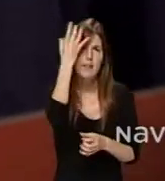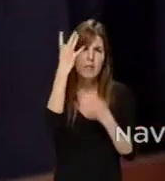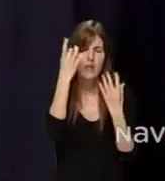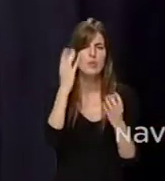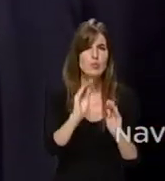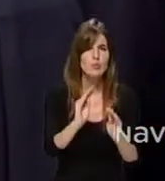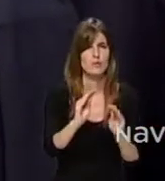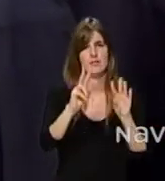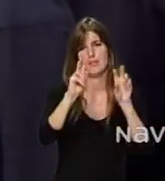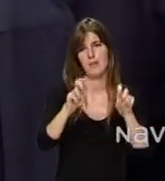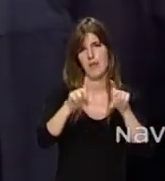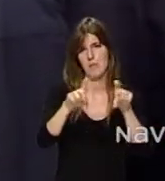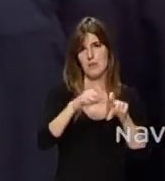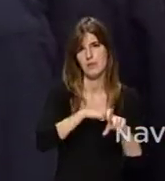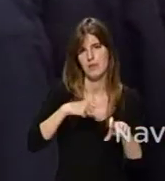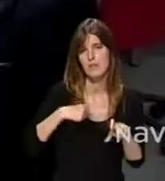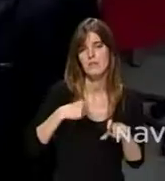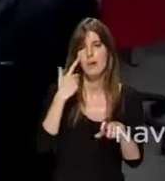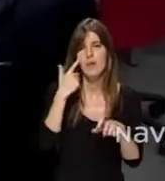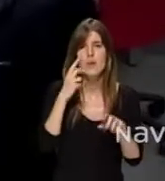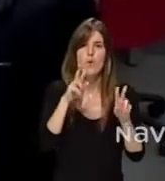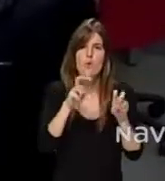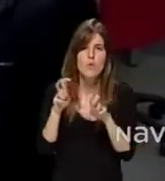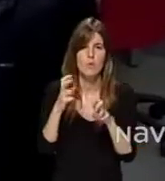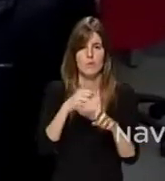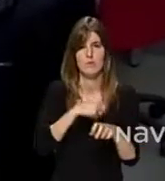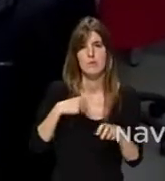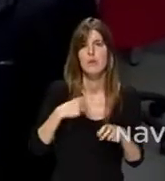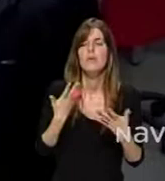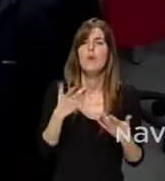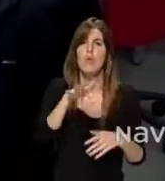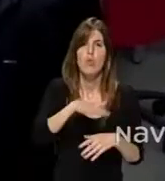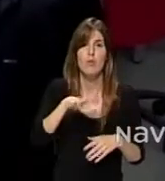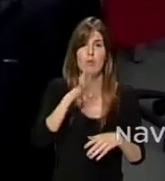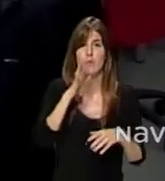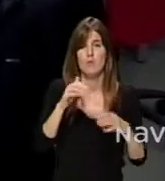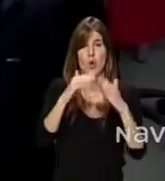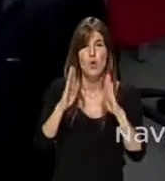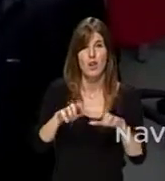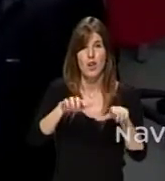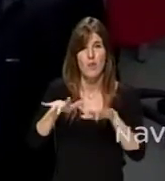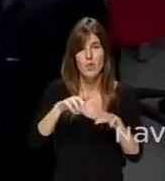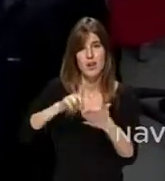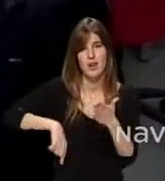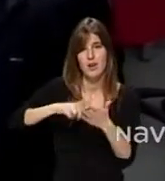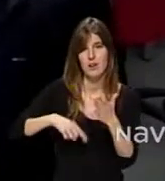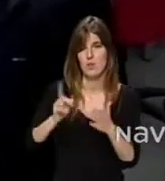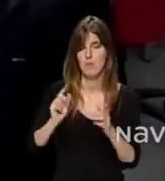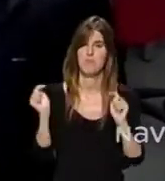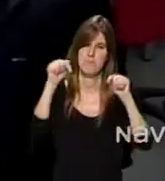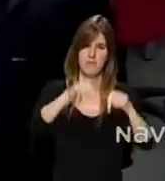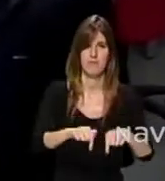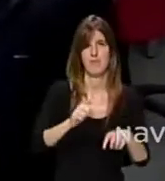Navarra que trabajan en CEIN y aquellos que surgen y crean como autónomos, tener un espacio en el que trabajar y compartir sus experiencias. Pues muchas veces el